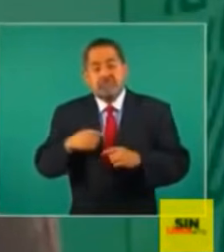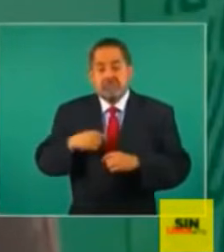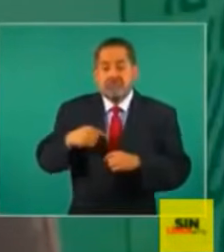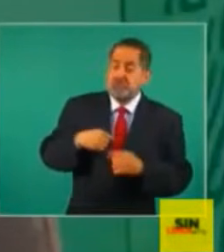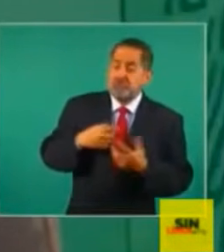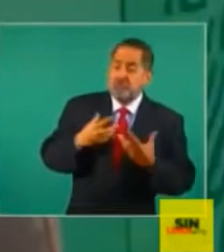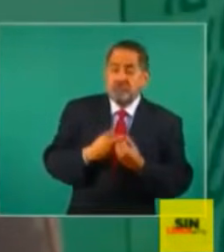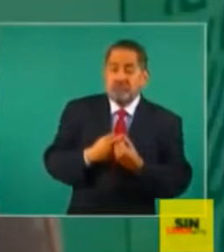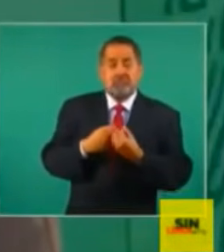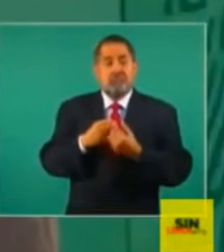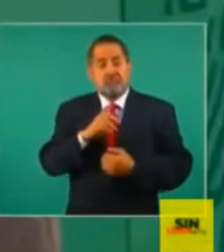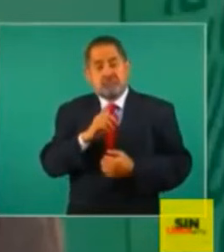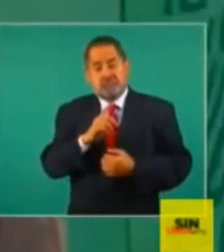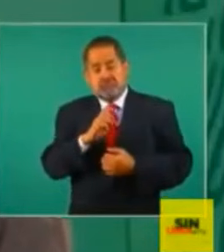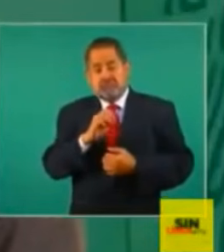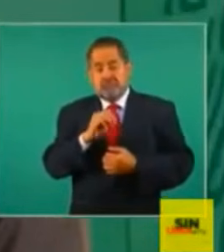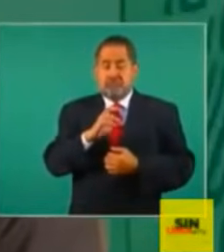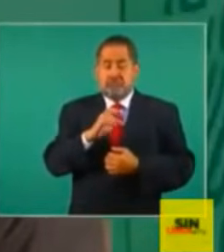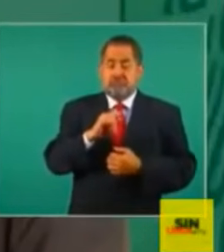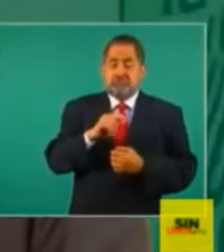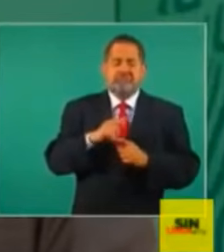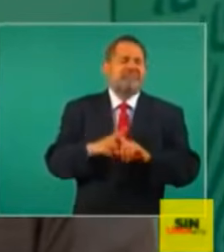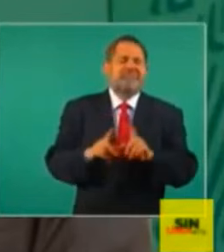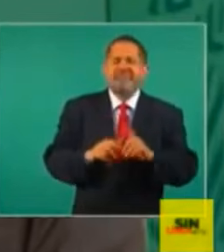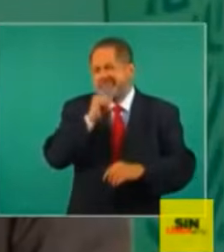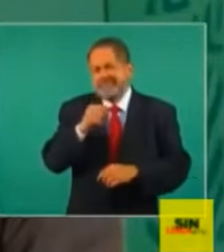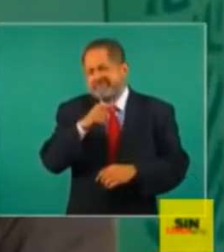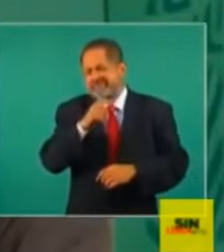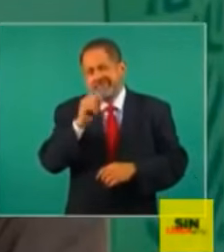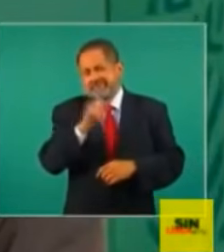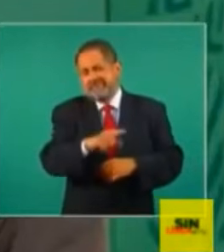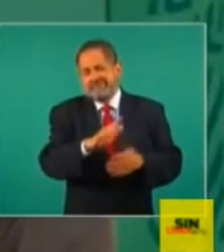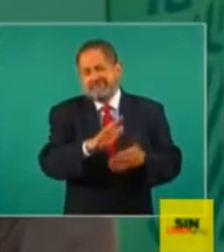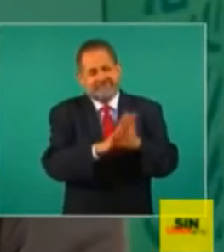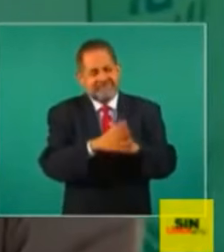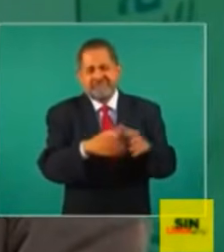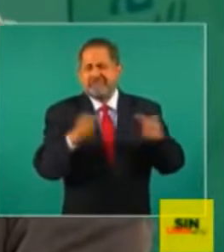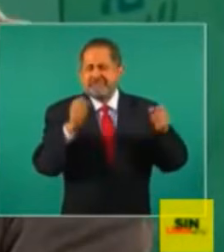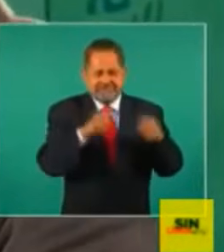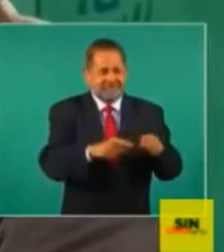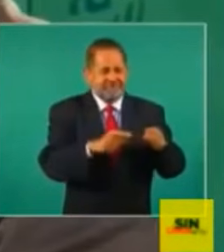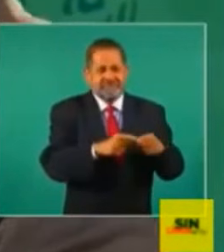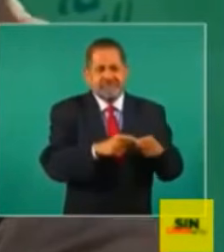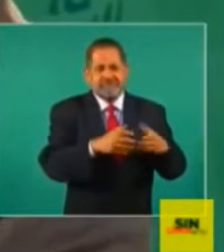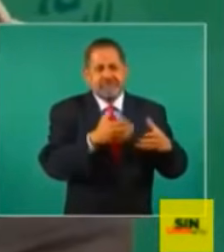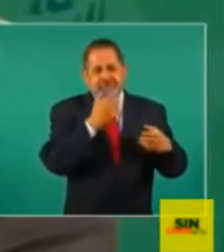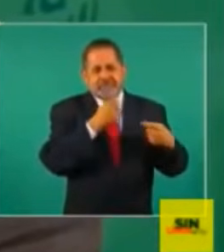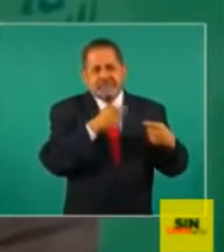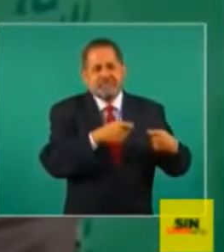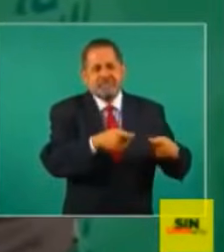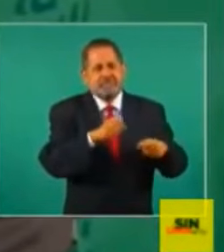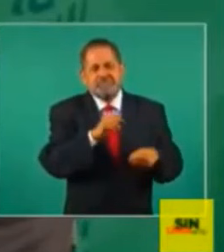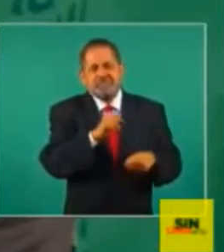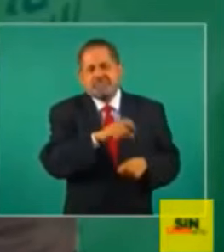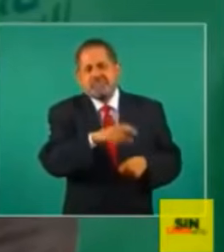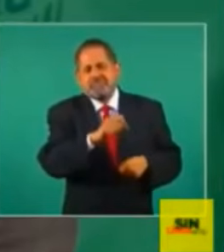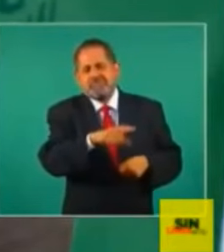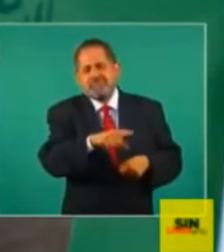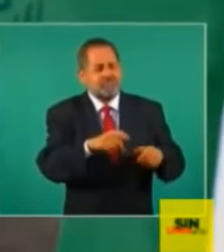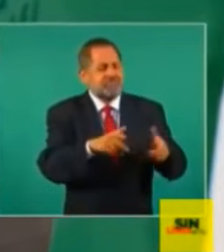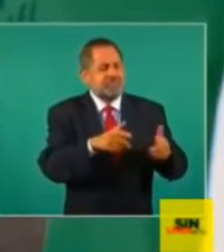atrás y no son conservadores y ultras como salvadores